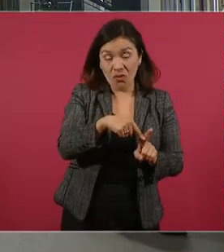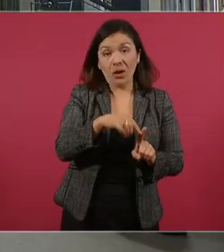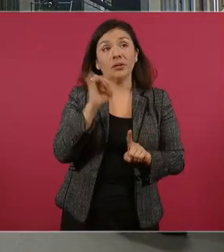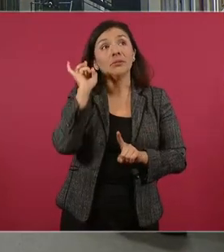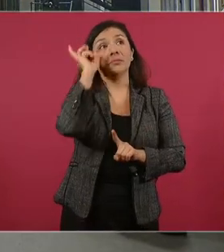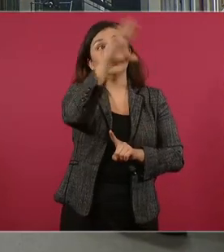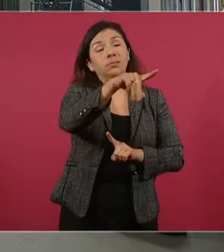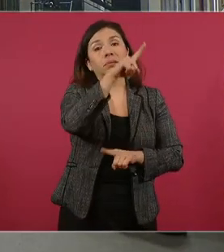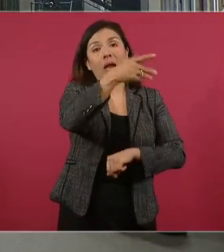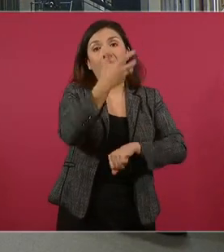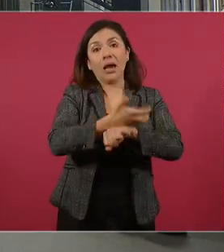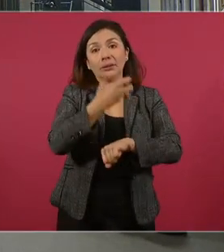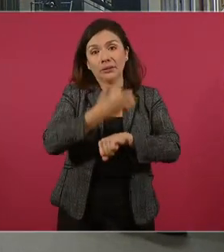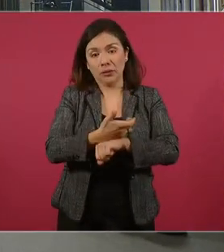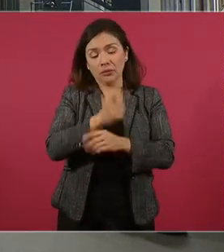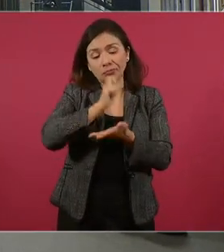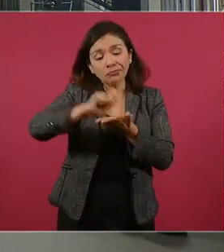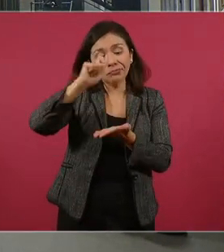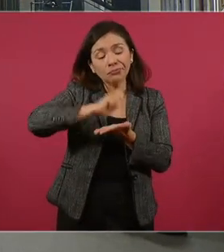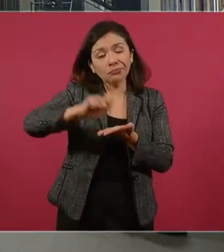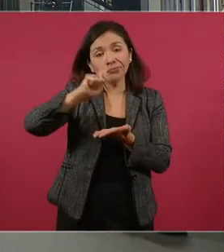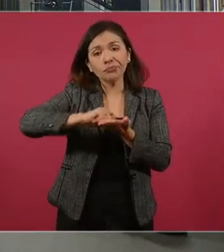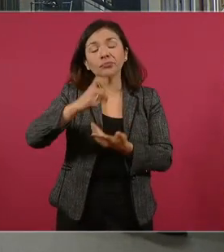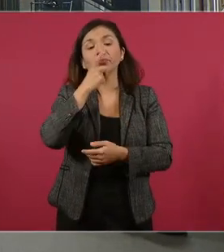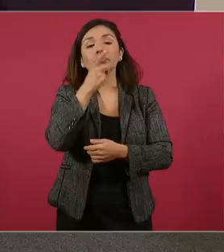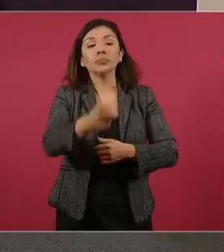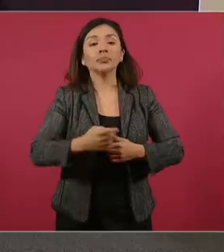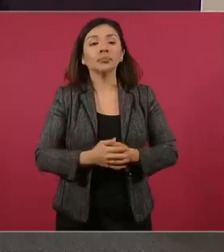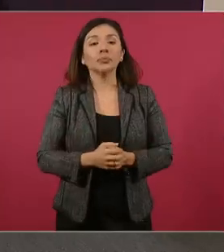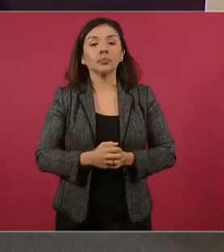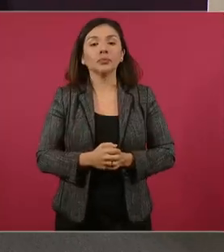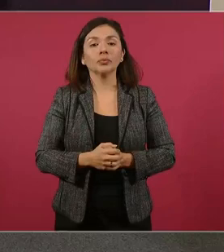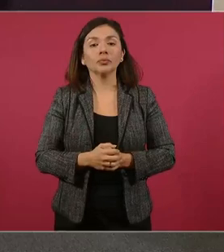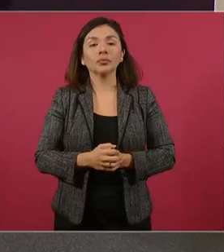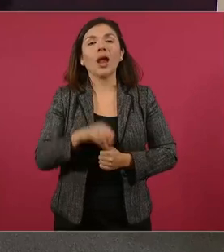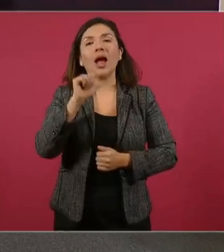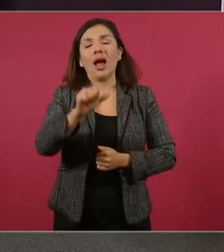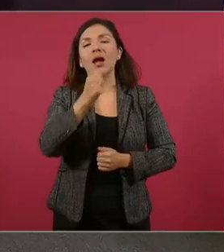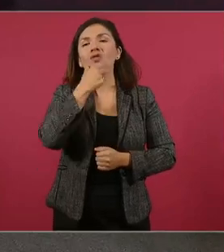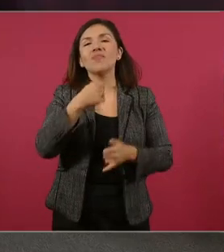Unidos, donde le dice a su yerno: